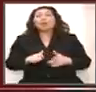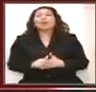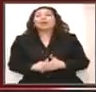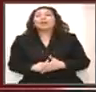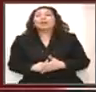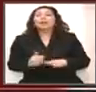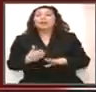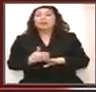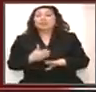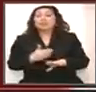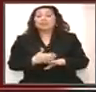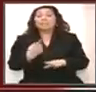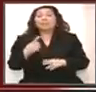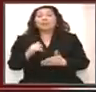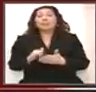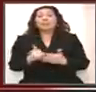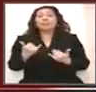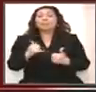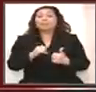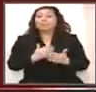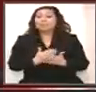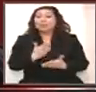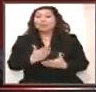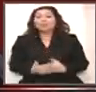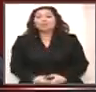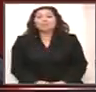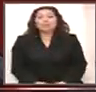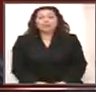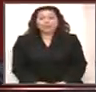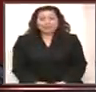que se desarrolle para tal efecto.